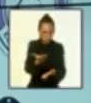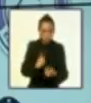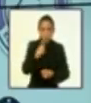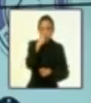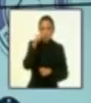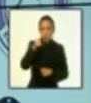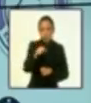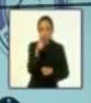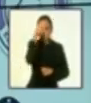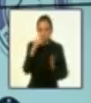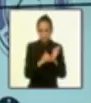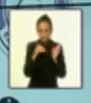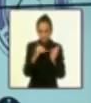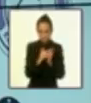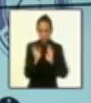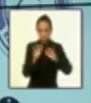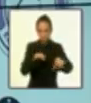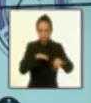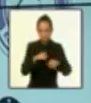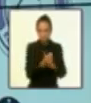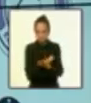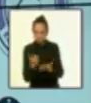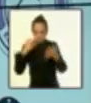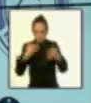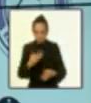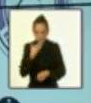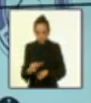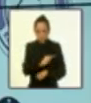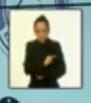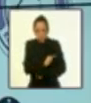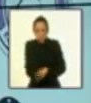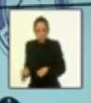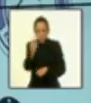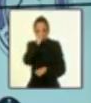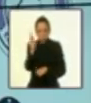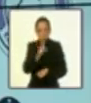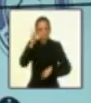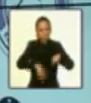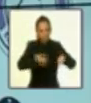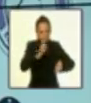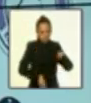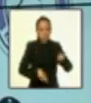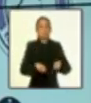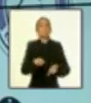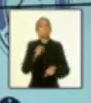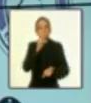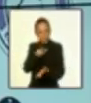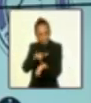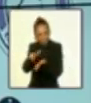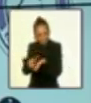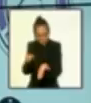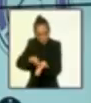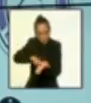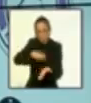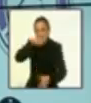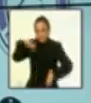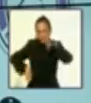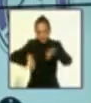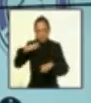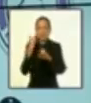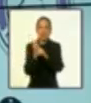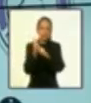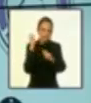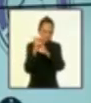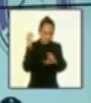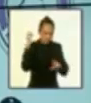tiempo que ellos van administrando y los moderadores les van diciendo cuánto les queda. Entonces, como que guardan una reserva para contestar